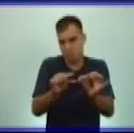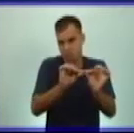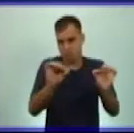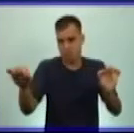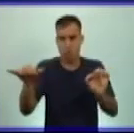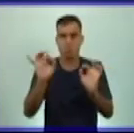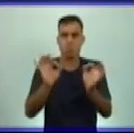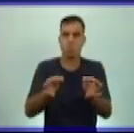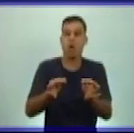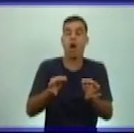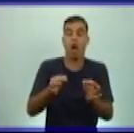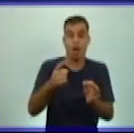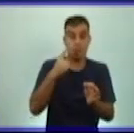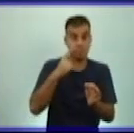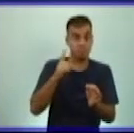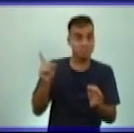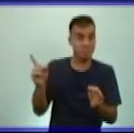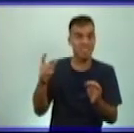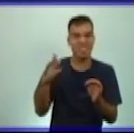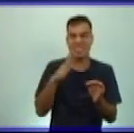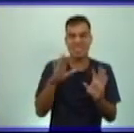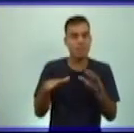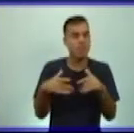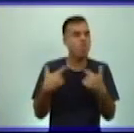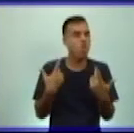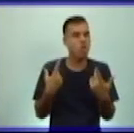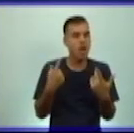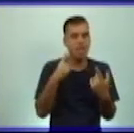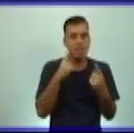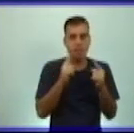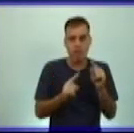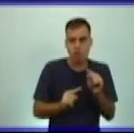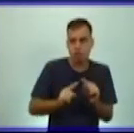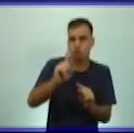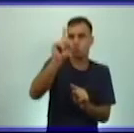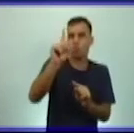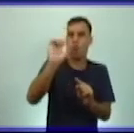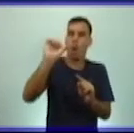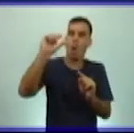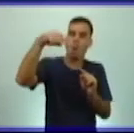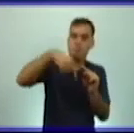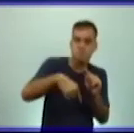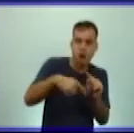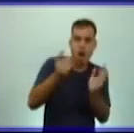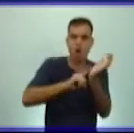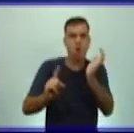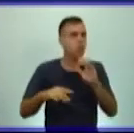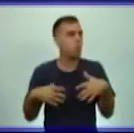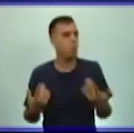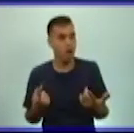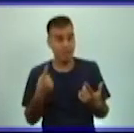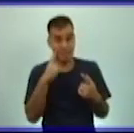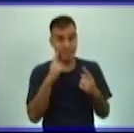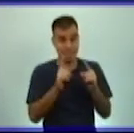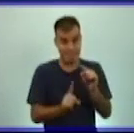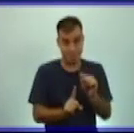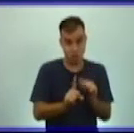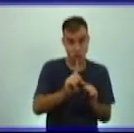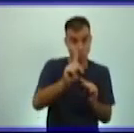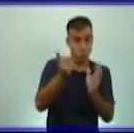sus acciones, señalar el sentido de la corriente. ¿La corriente sube o la corriente baja? El que la corriente